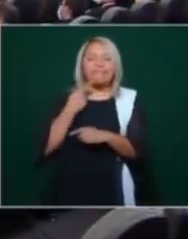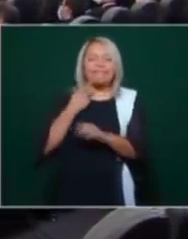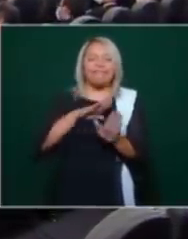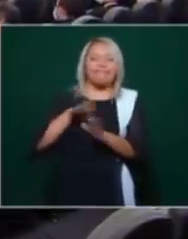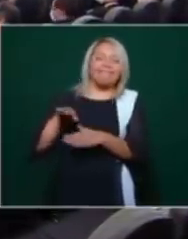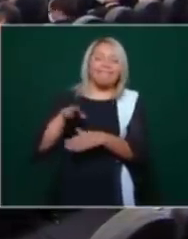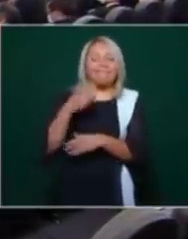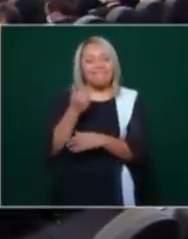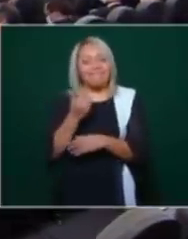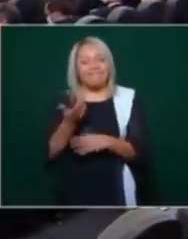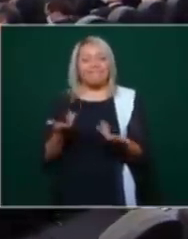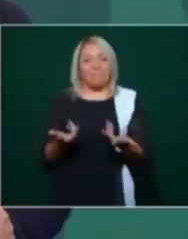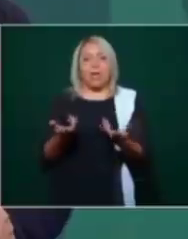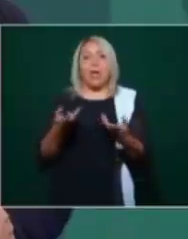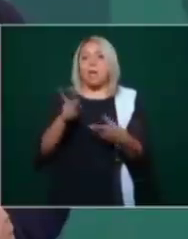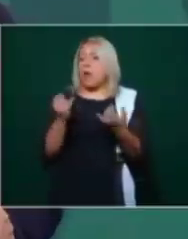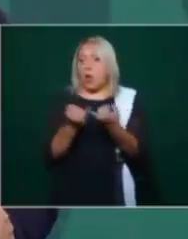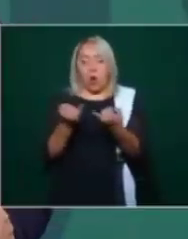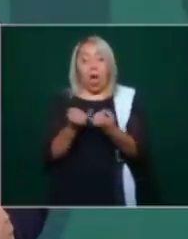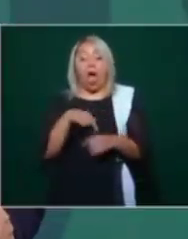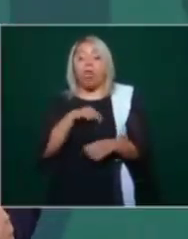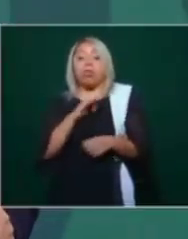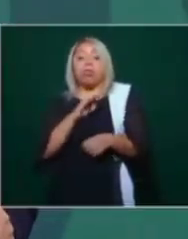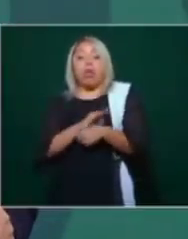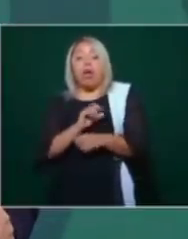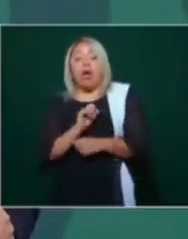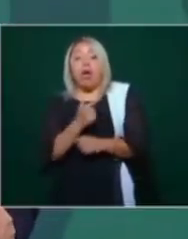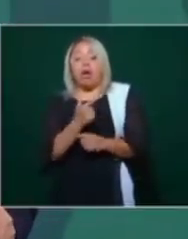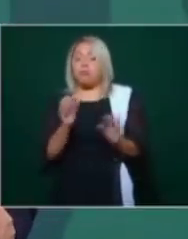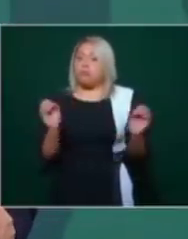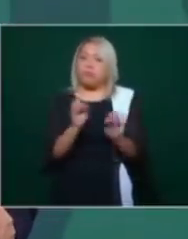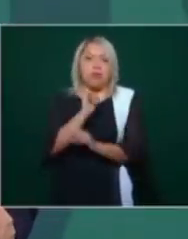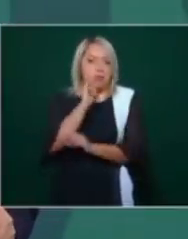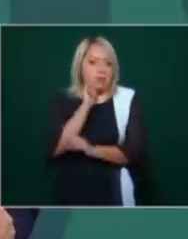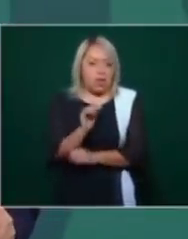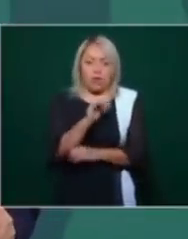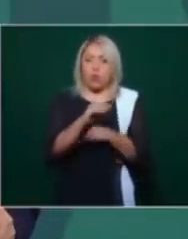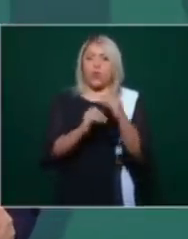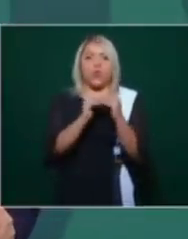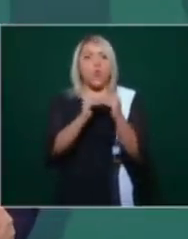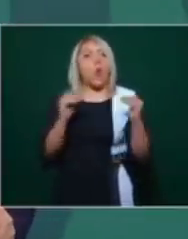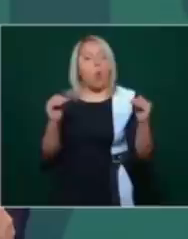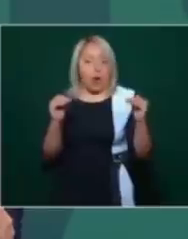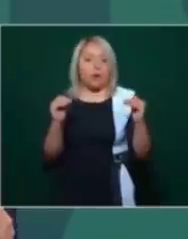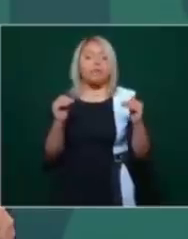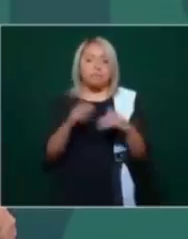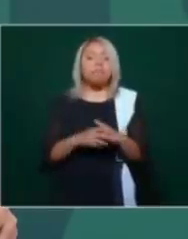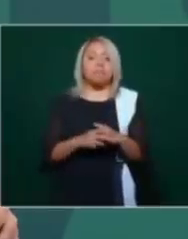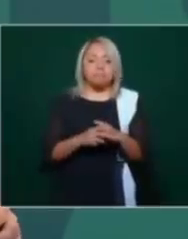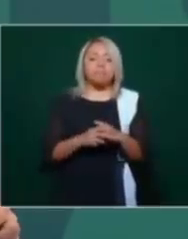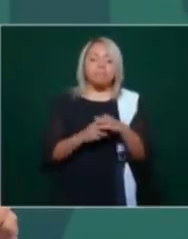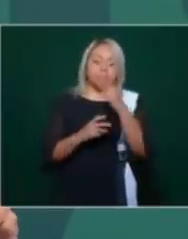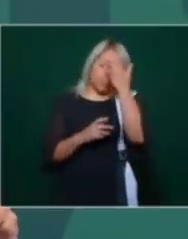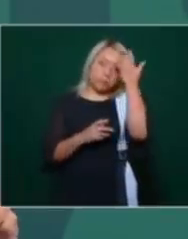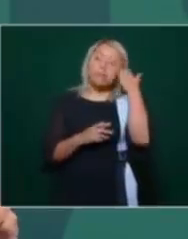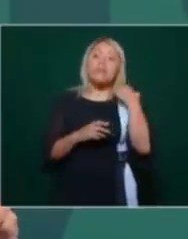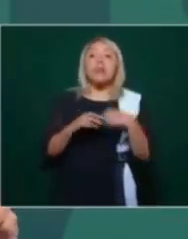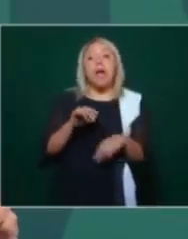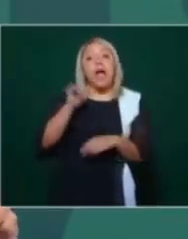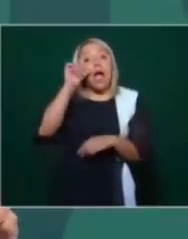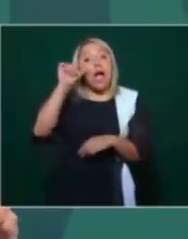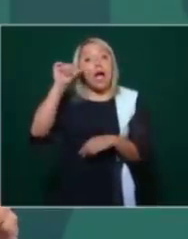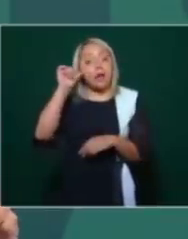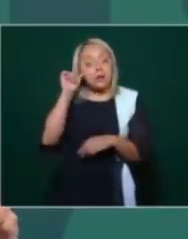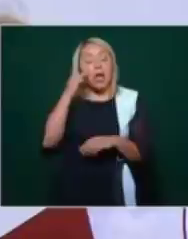y que al mismo tiempo no haya protección para nadie. Ayer que hubo esta